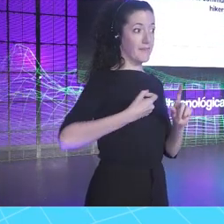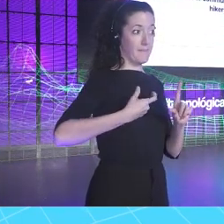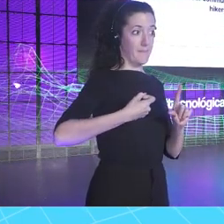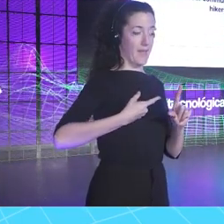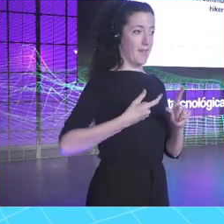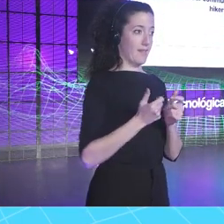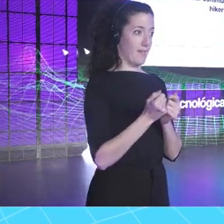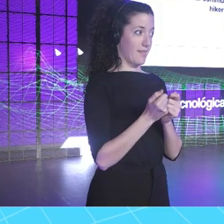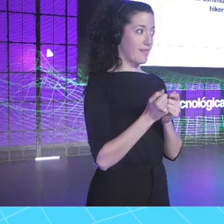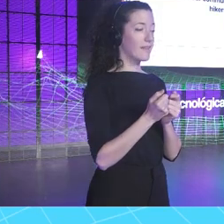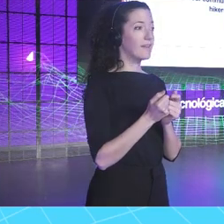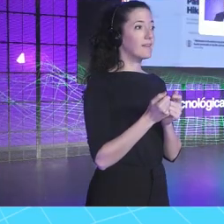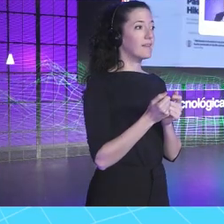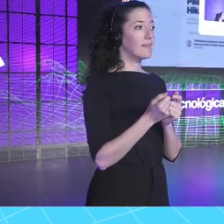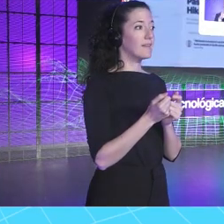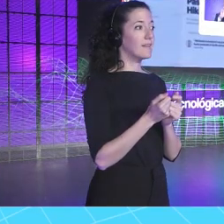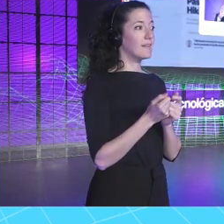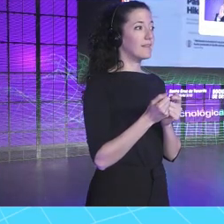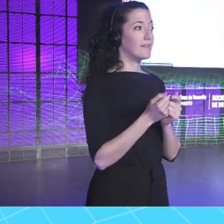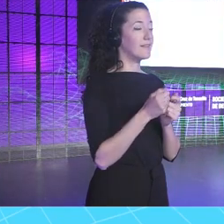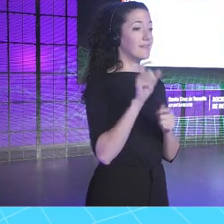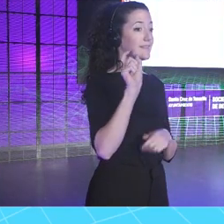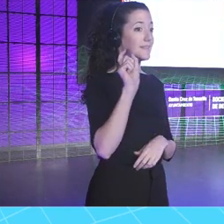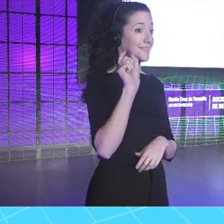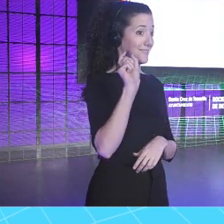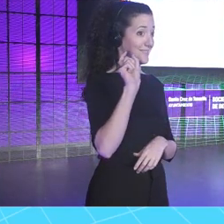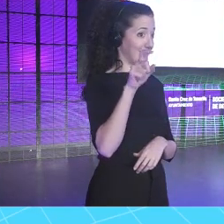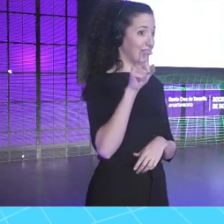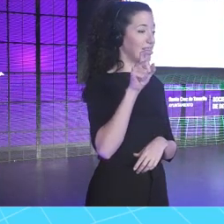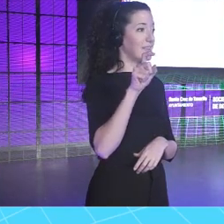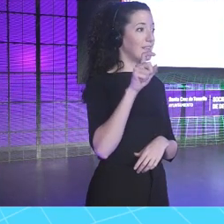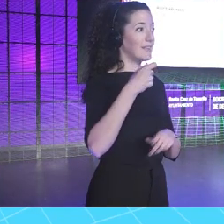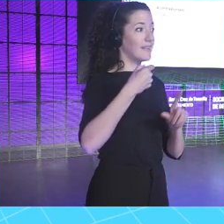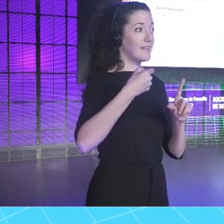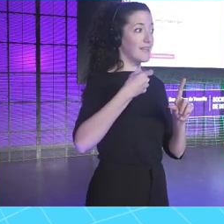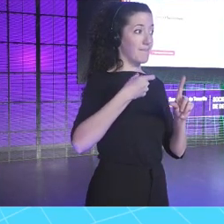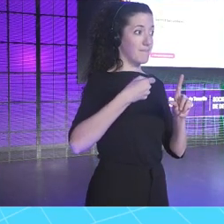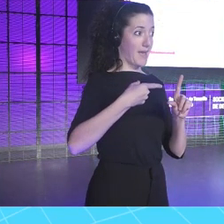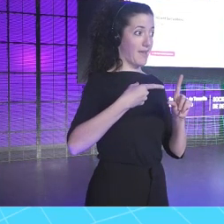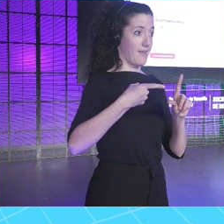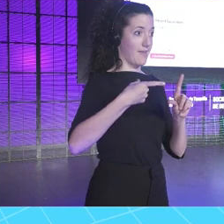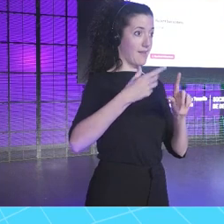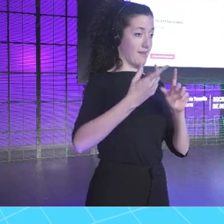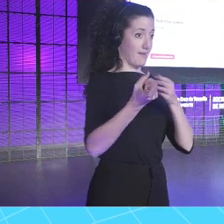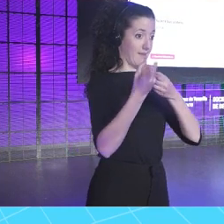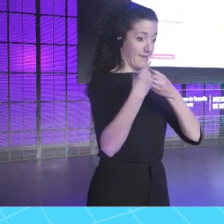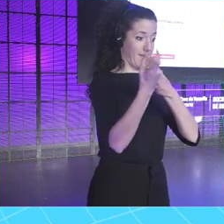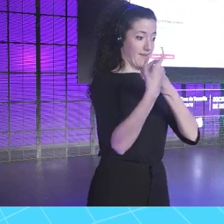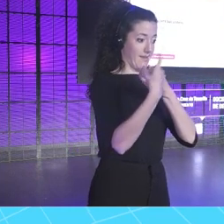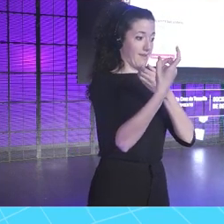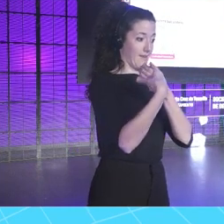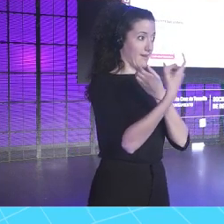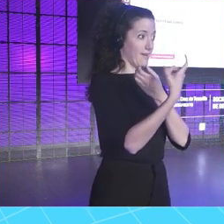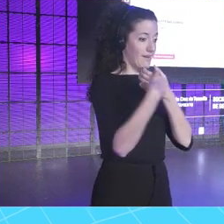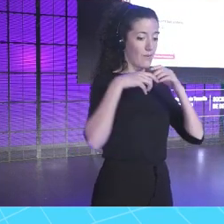ta ta ta y me voy a mixo y voy al dashboard voy a ir guardando los emails que viene la gente que viene aquí está O sea que voy a ver